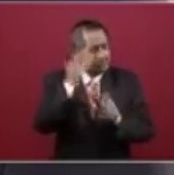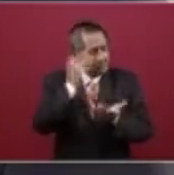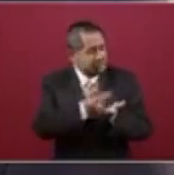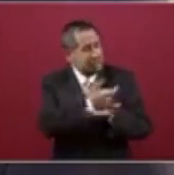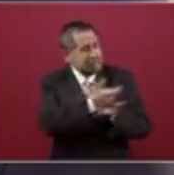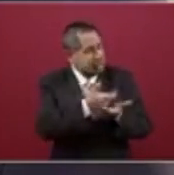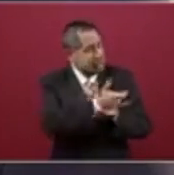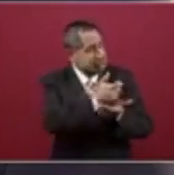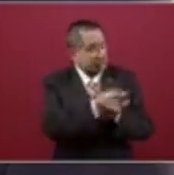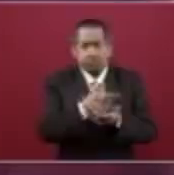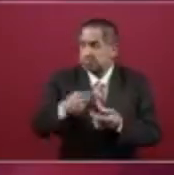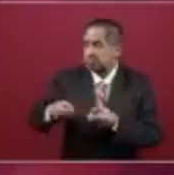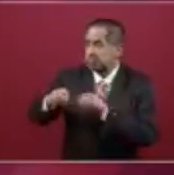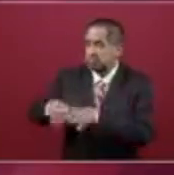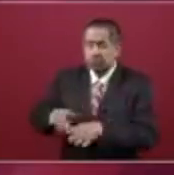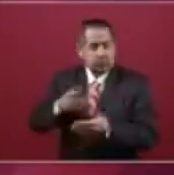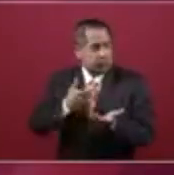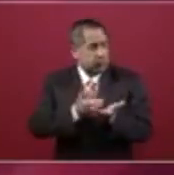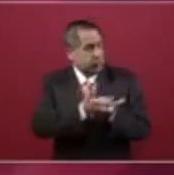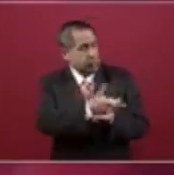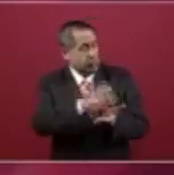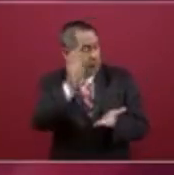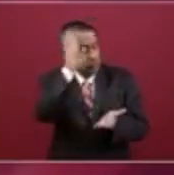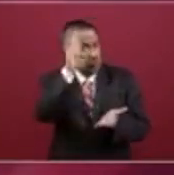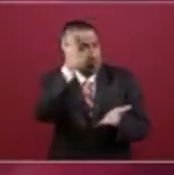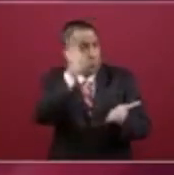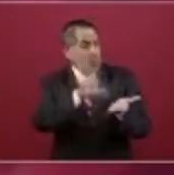contrato oneroso